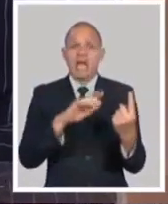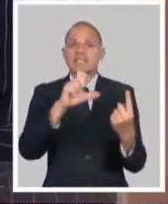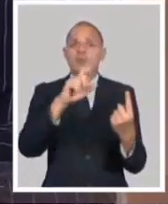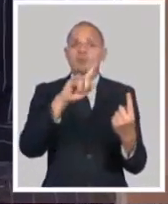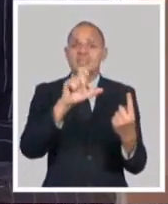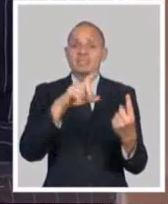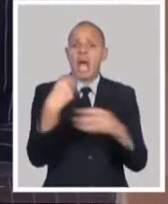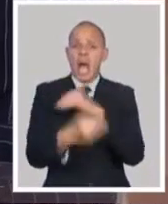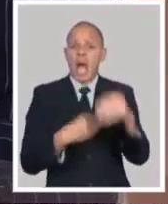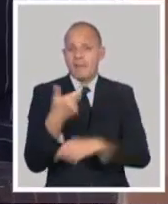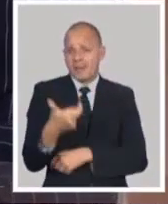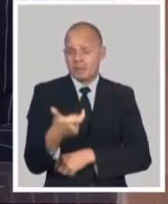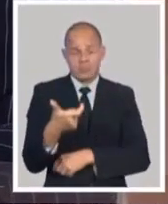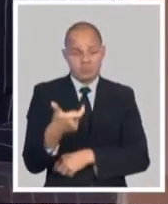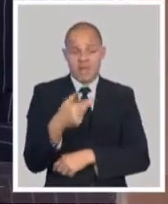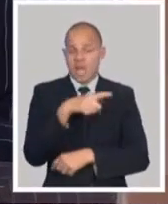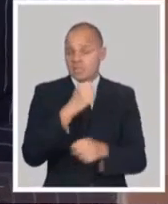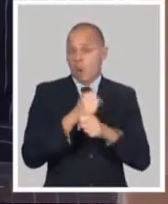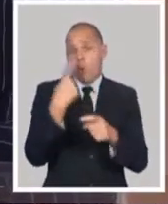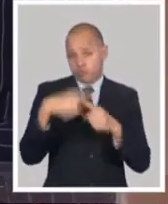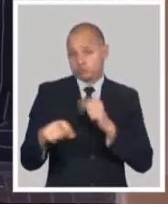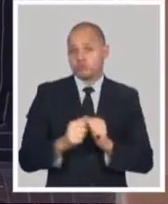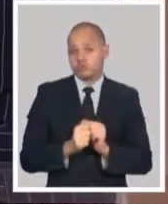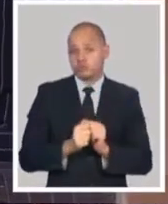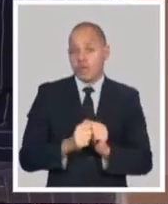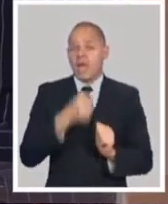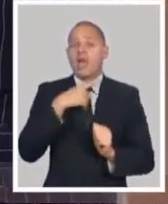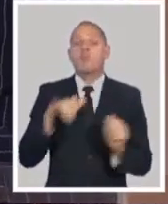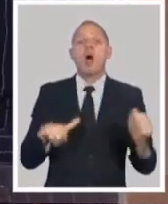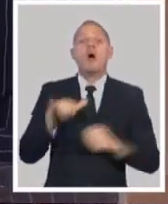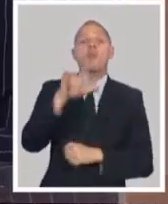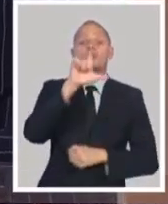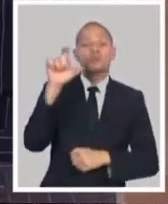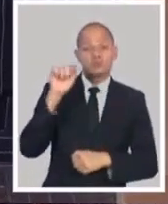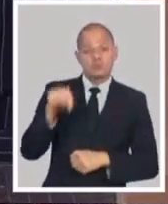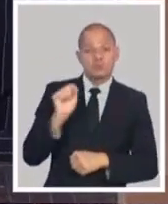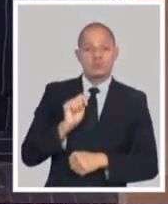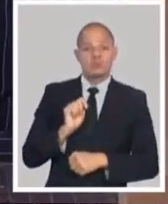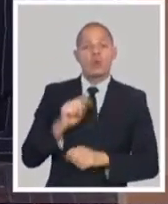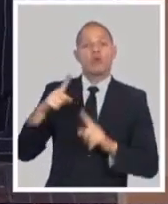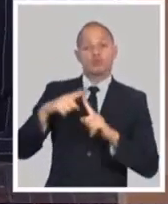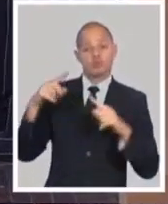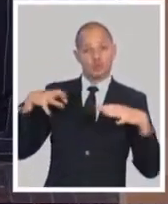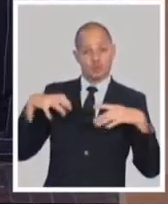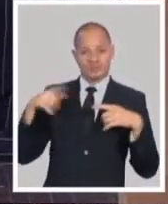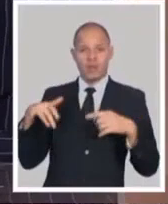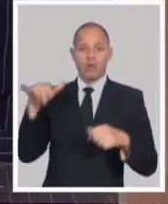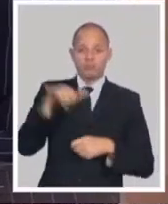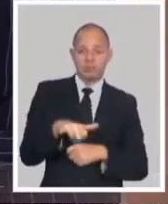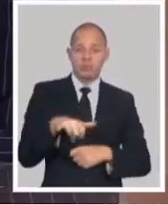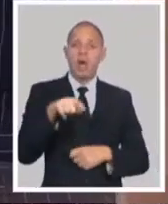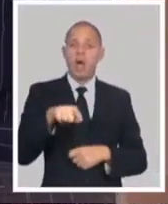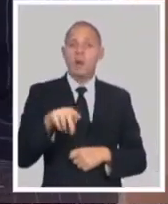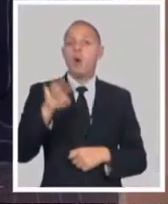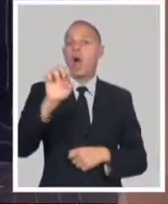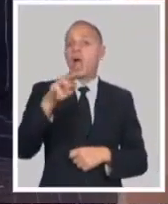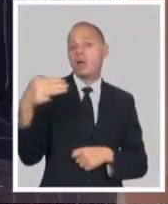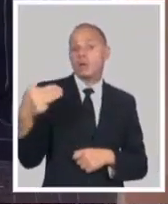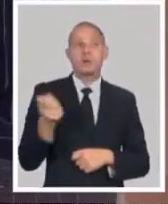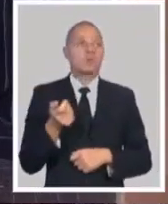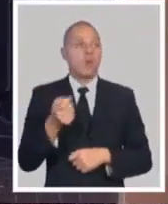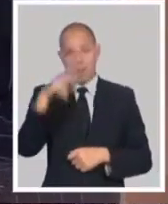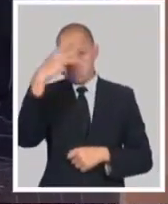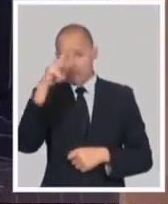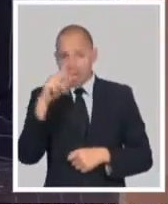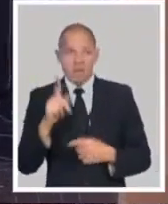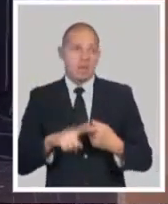servicios a los turistas cuando llegan para cambiar la moneda libremente convertibles que traen al país y también las personas